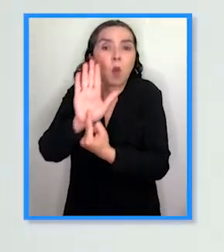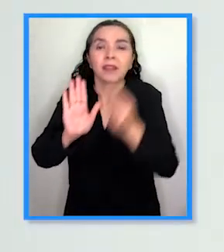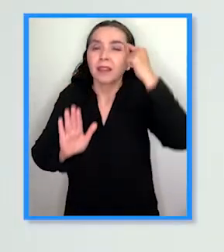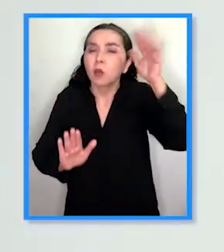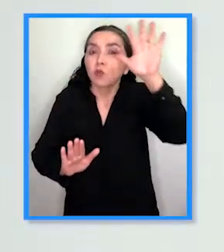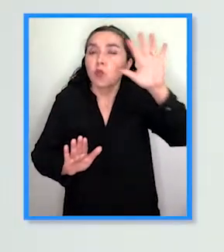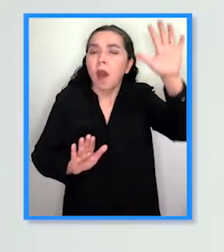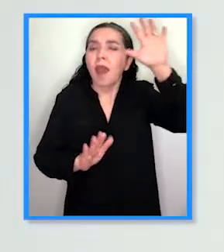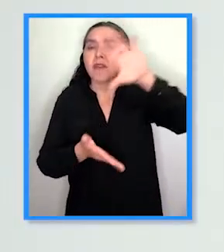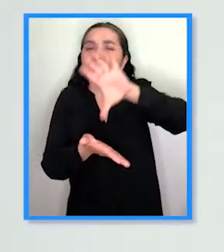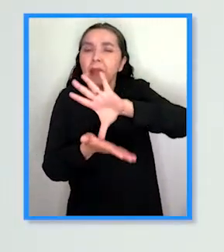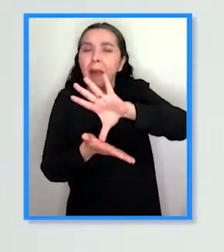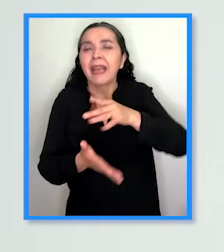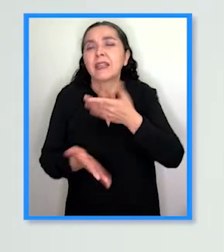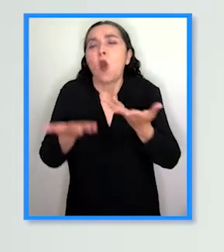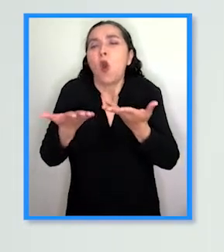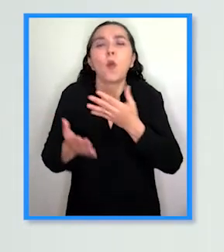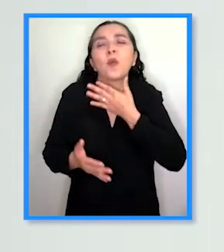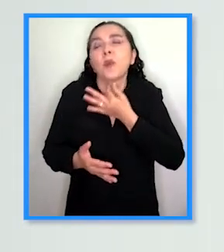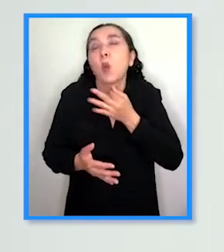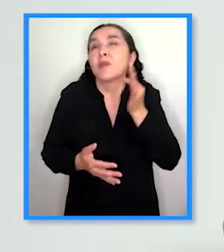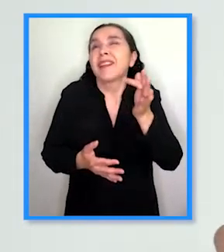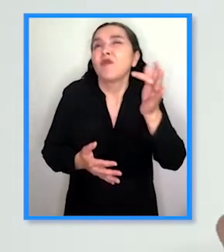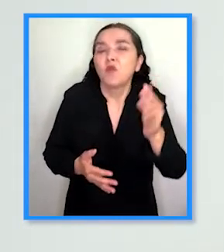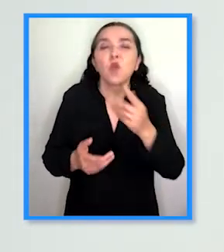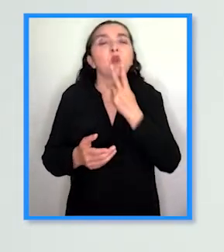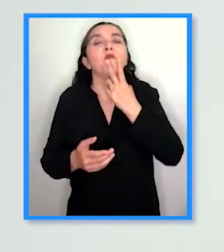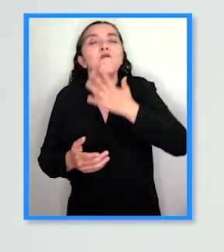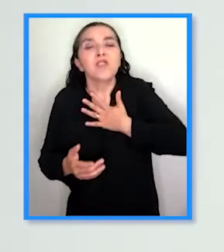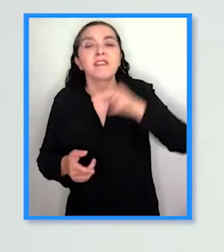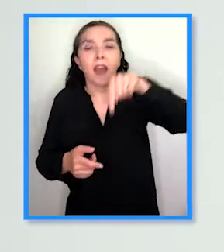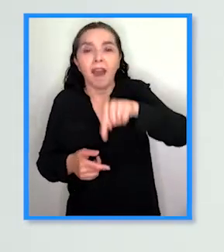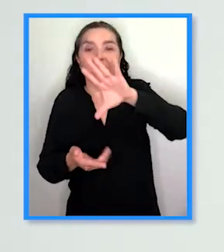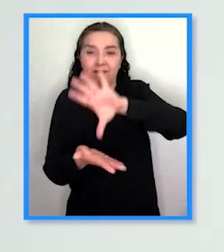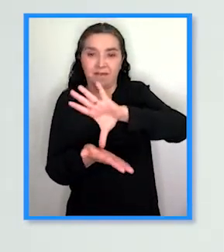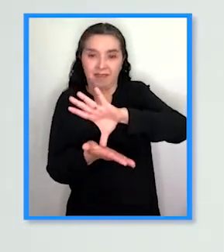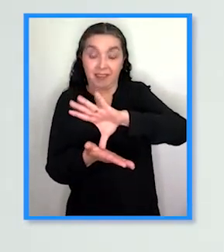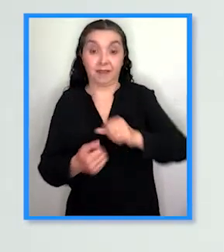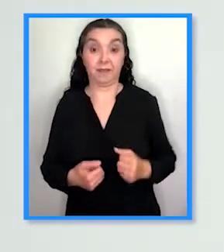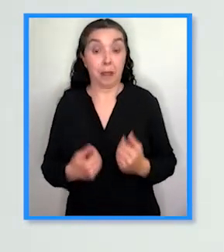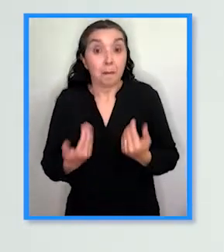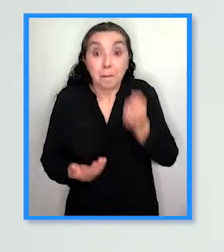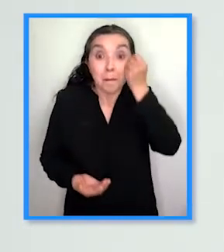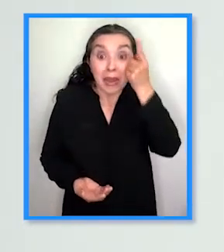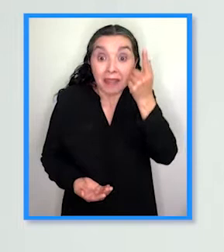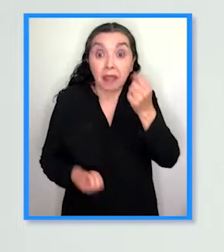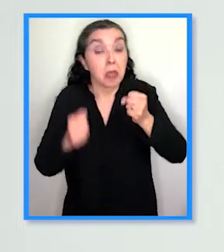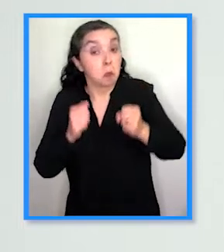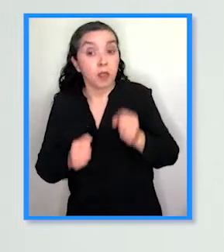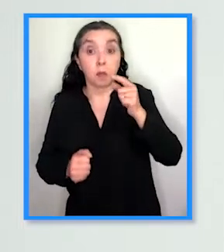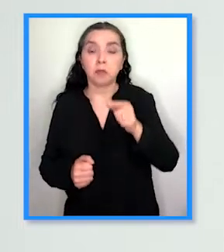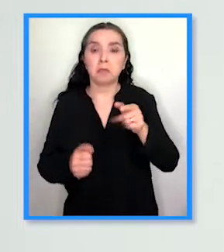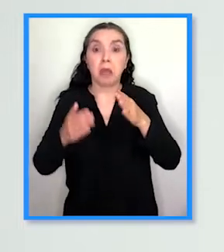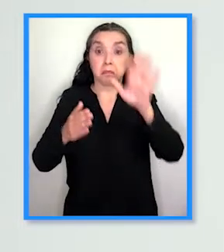país y señala cómo le gustaría que fuera la vida al interior de su territorio. Para entender bien esto, podemos usar la